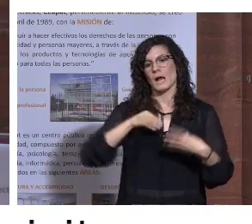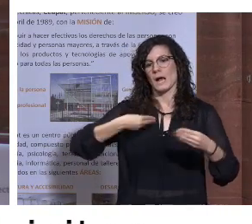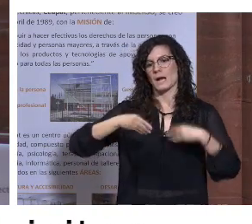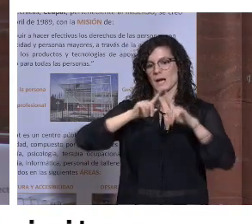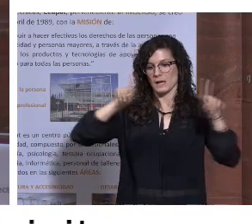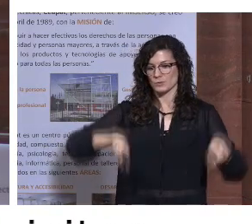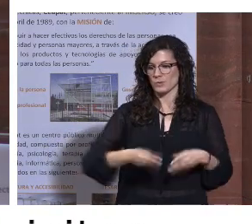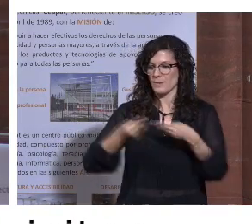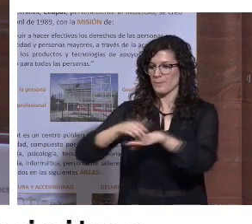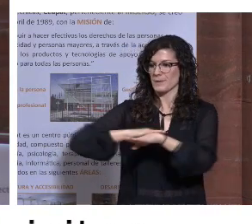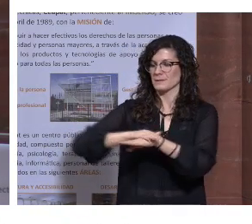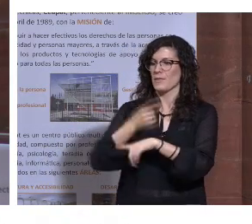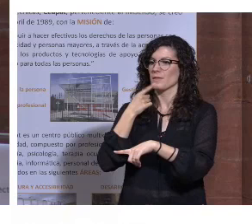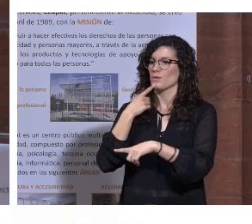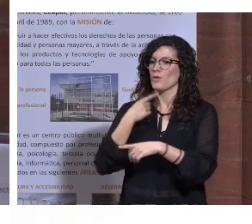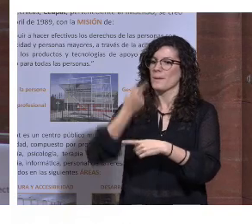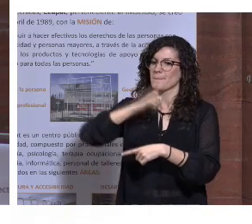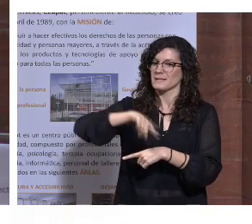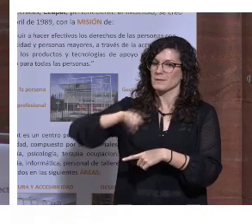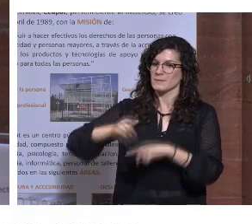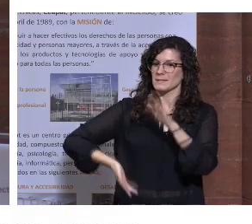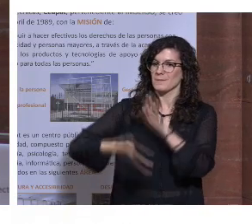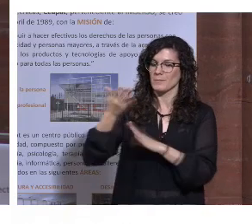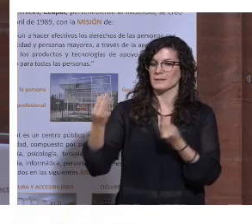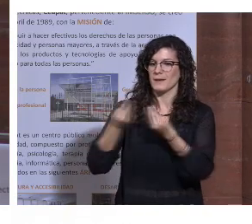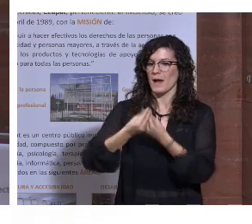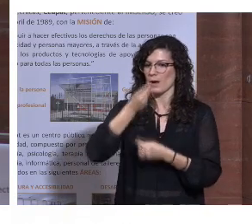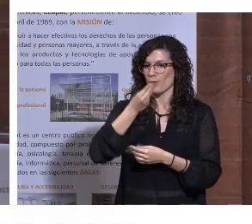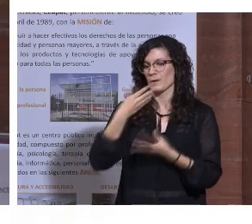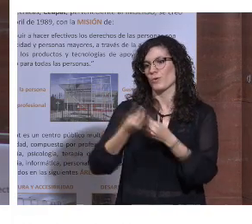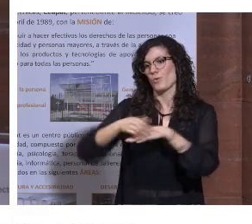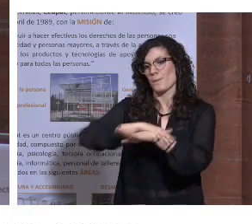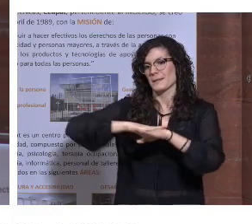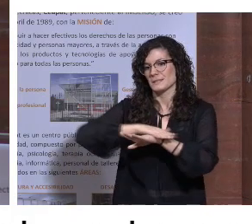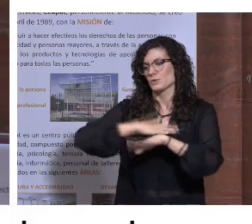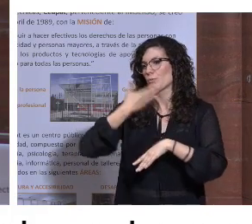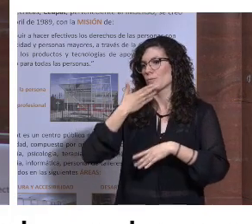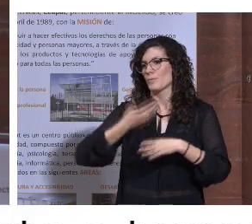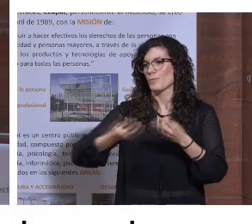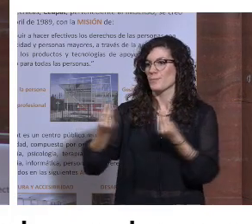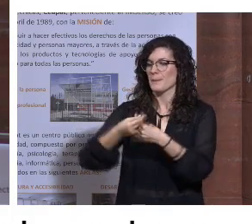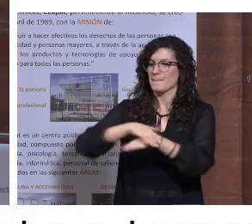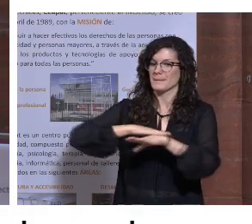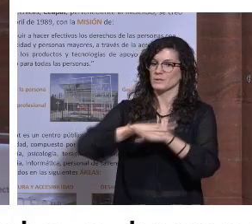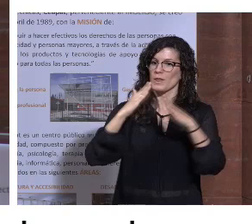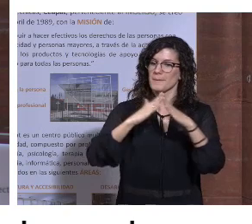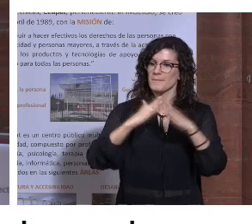cada mes vete a tomar el aperitivo con un ministro. Llévate al de vivienda para que vea la